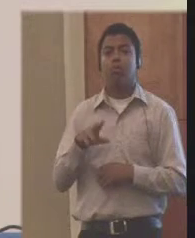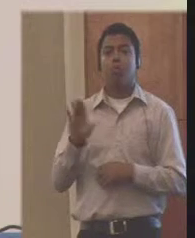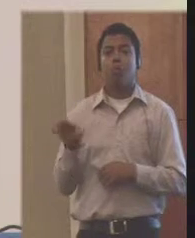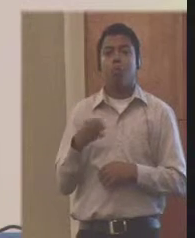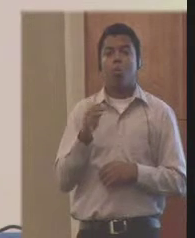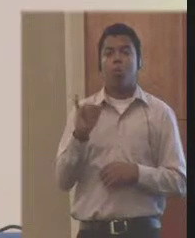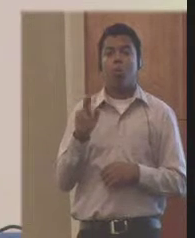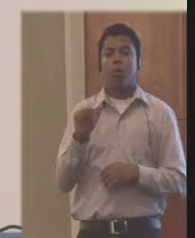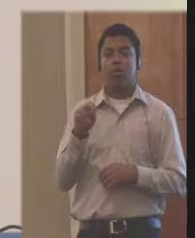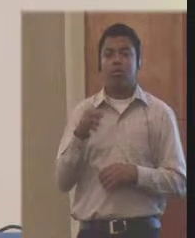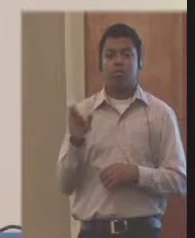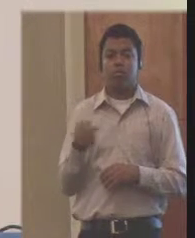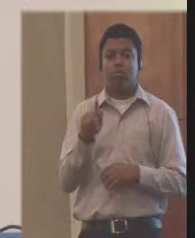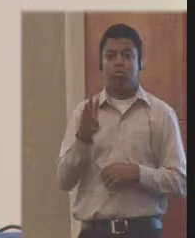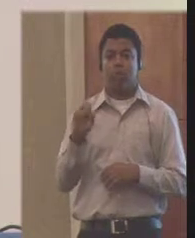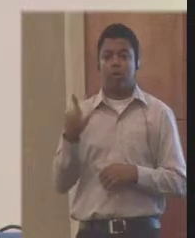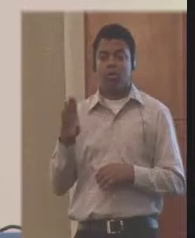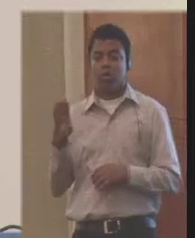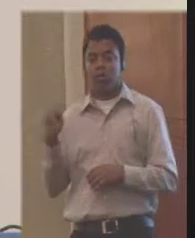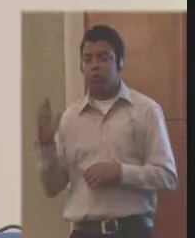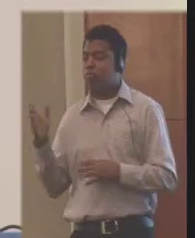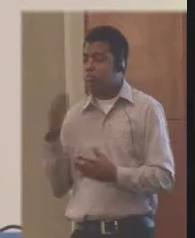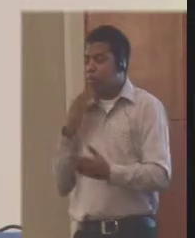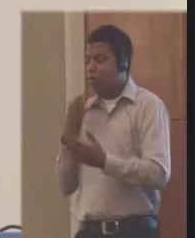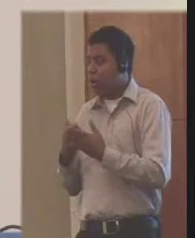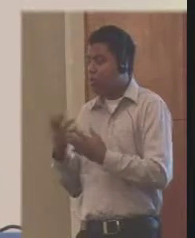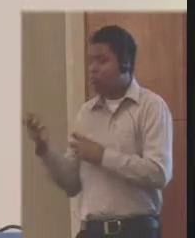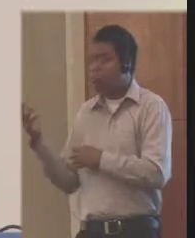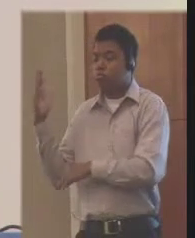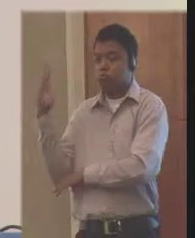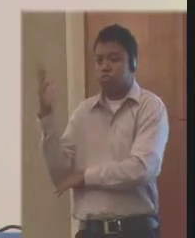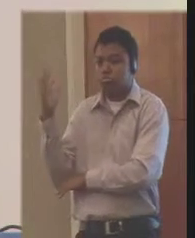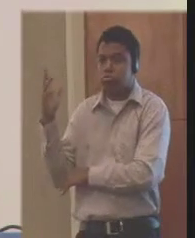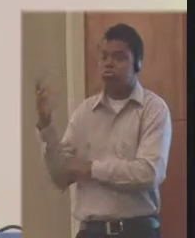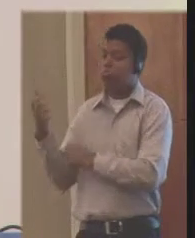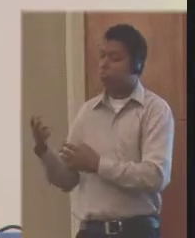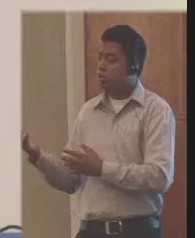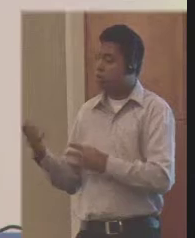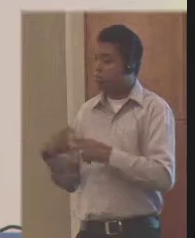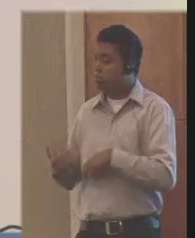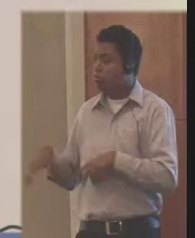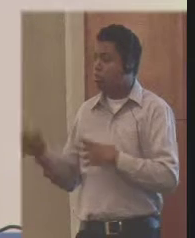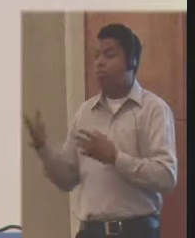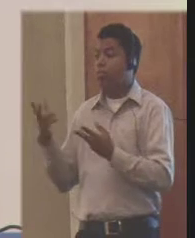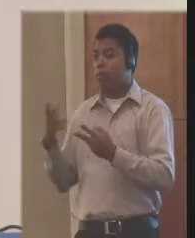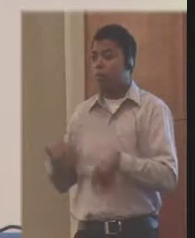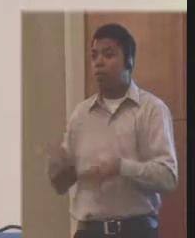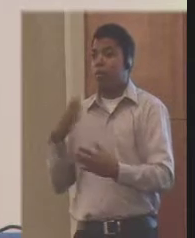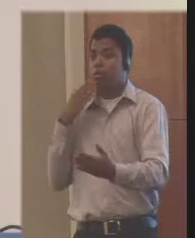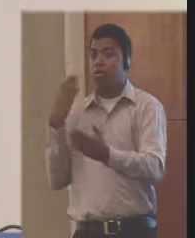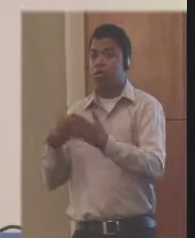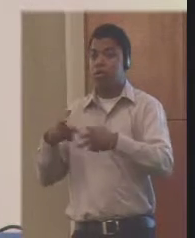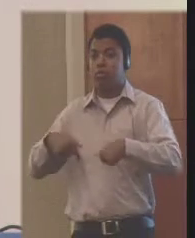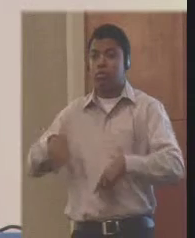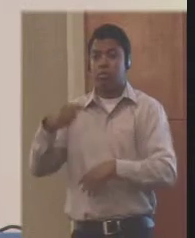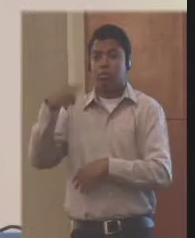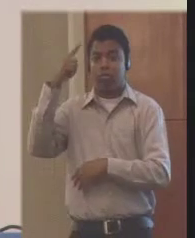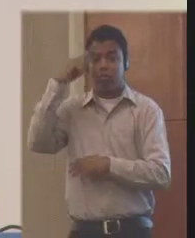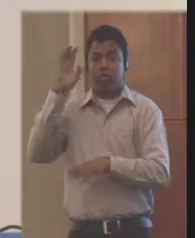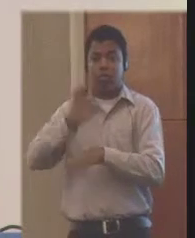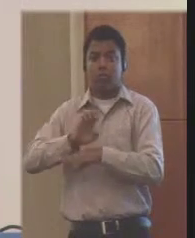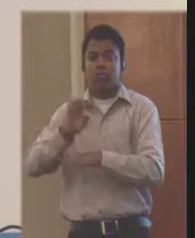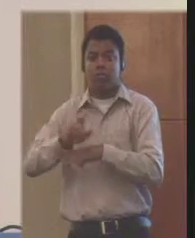los panelistas que participaron. Gracias al gobierno de Ecuador que nos ha dado esta oportunidad.